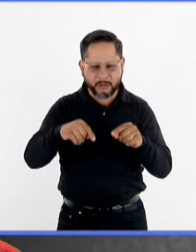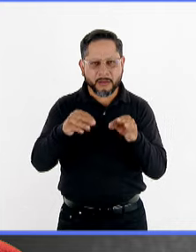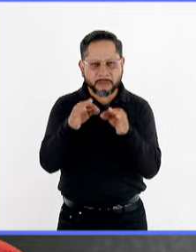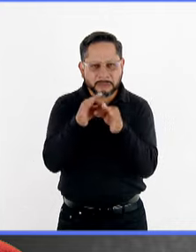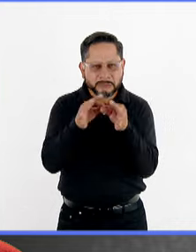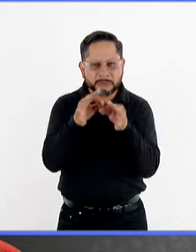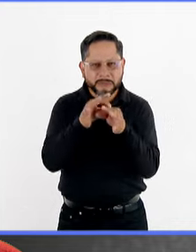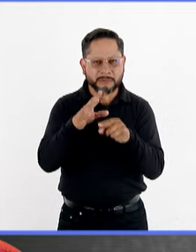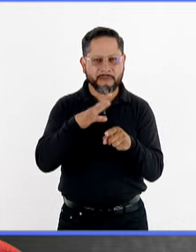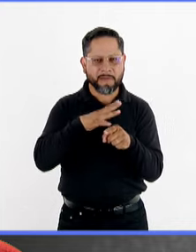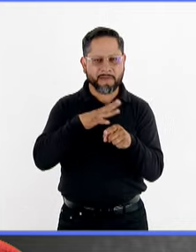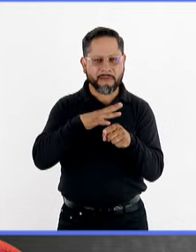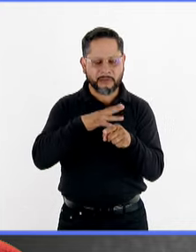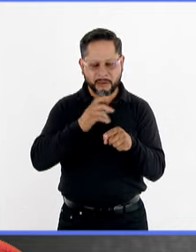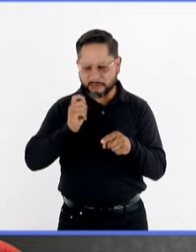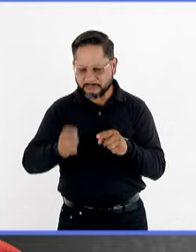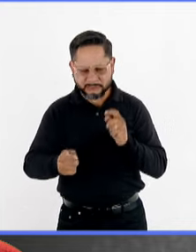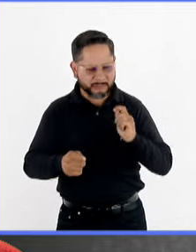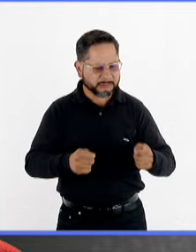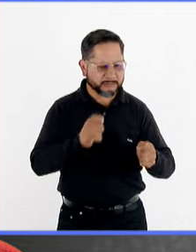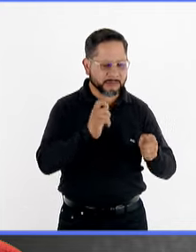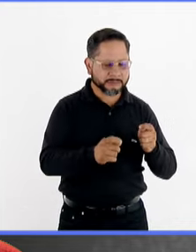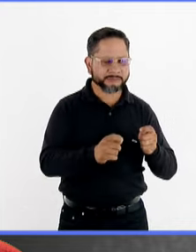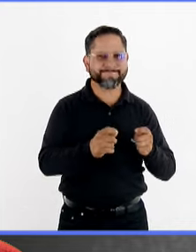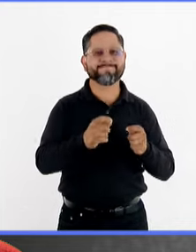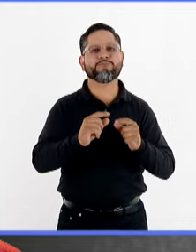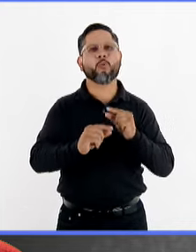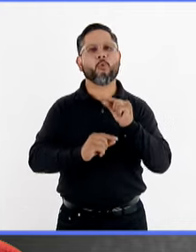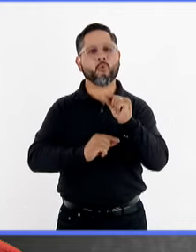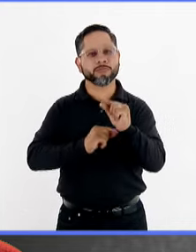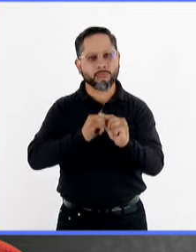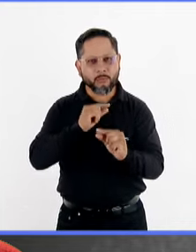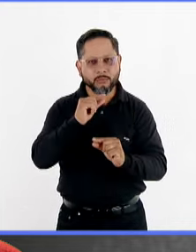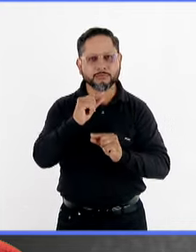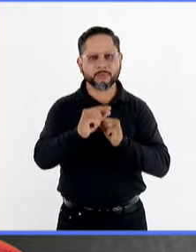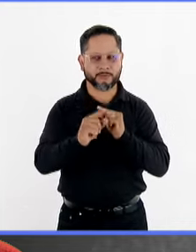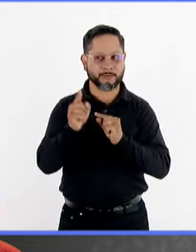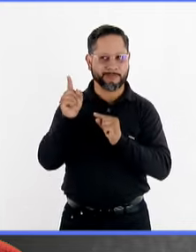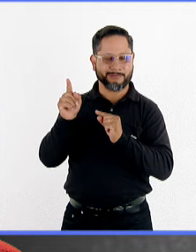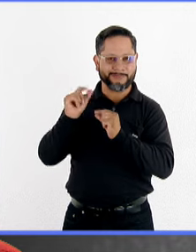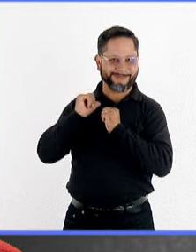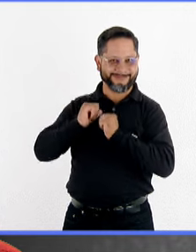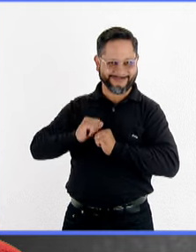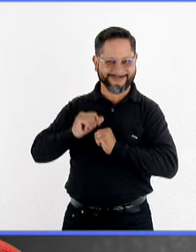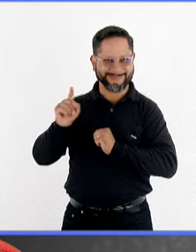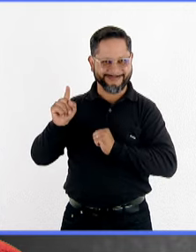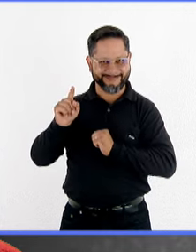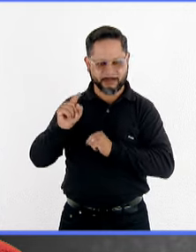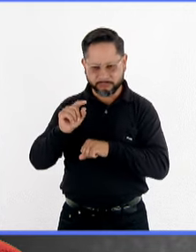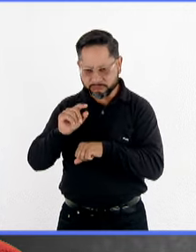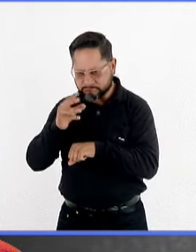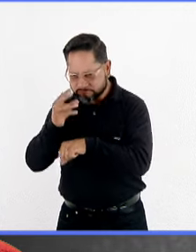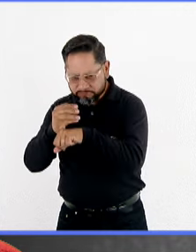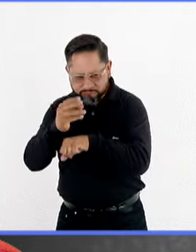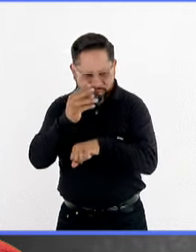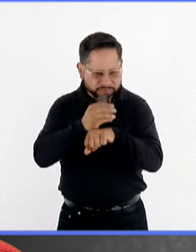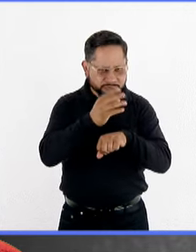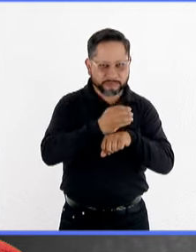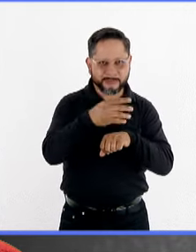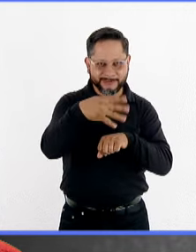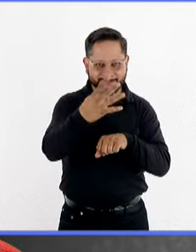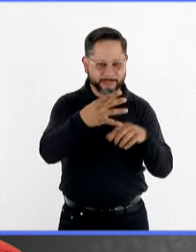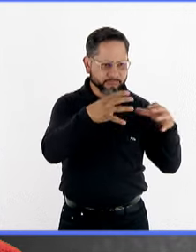relación muy interesante que poco a poco los diferentes curadores de estas colecciones, de las 14